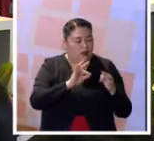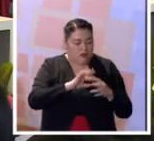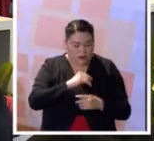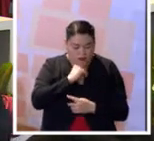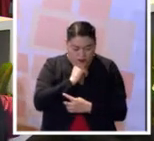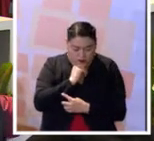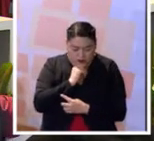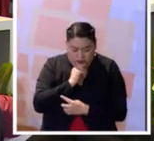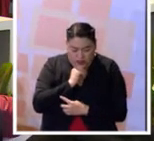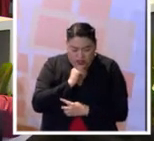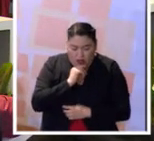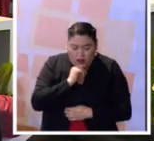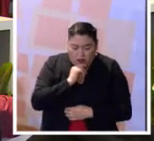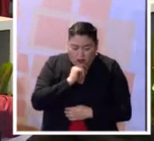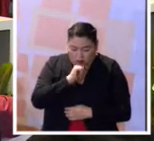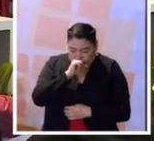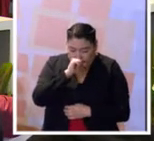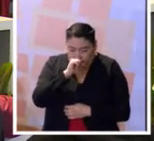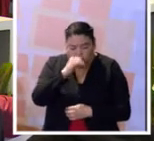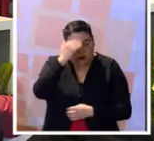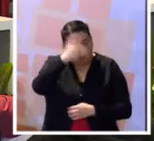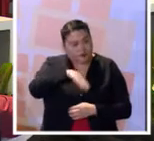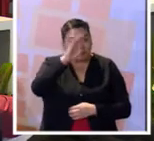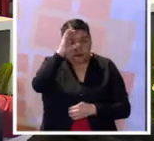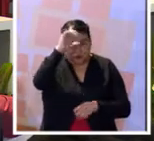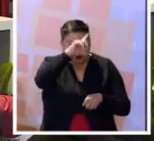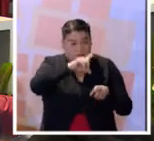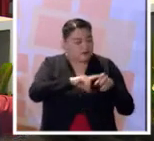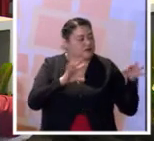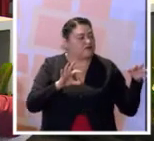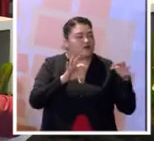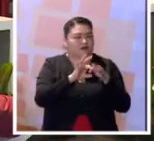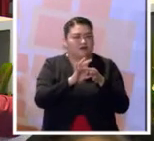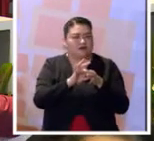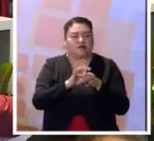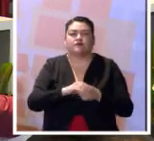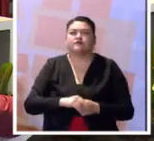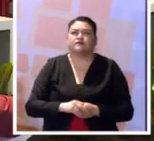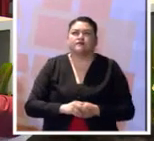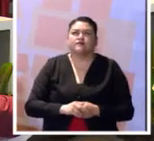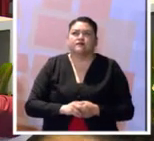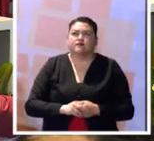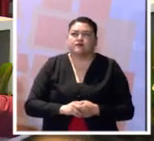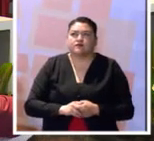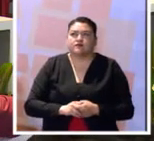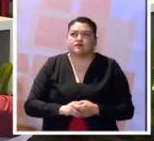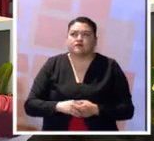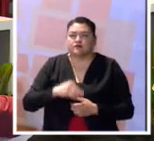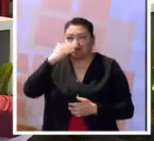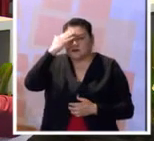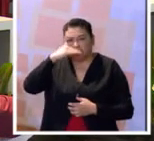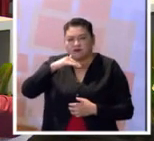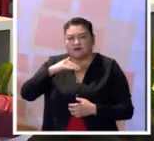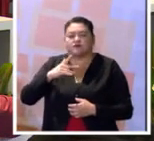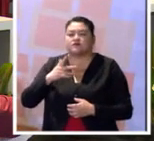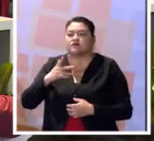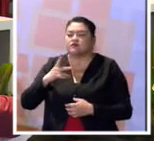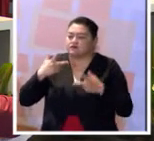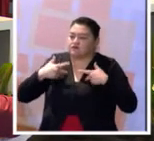cruzan por un vicio cultural, déjenme decirlo así. Y es que la violencia en la vida